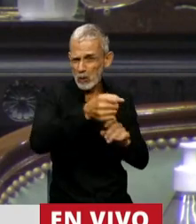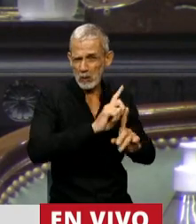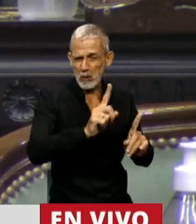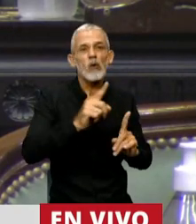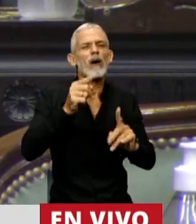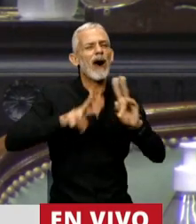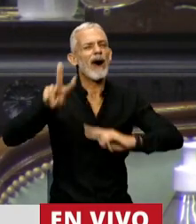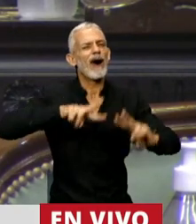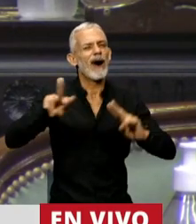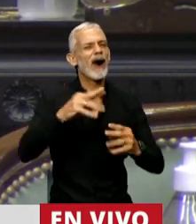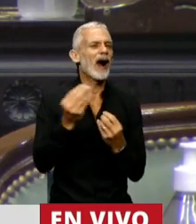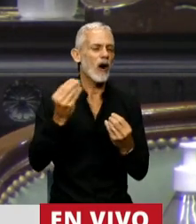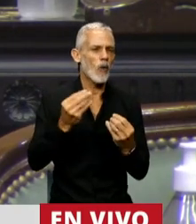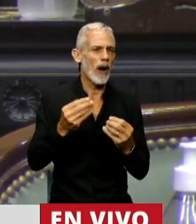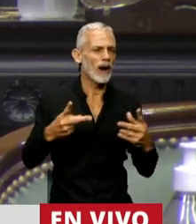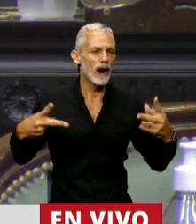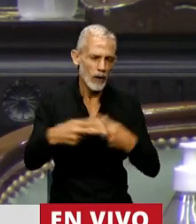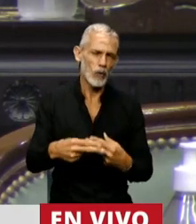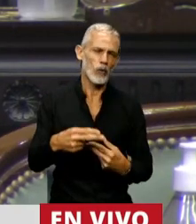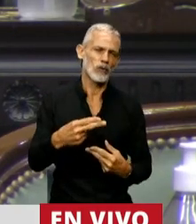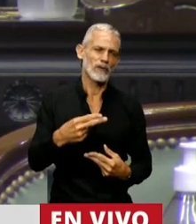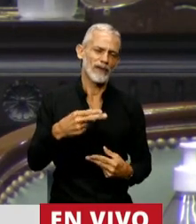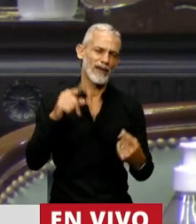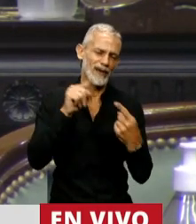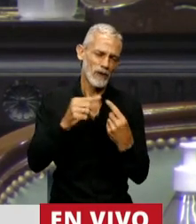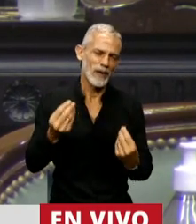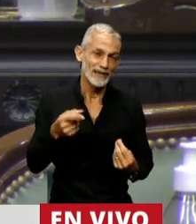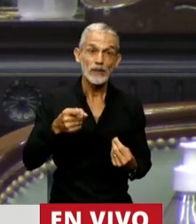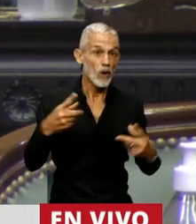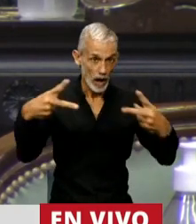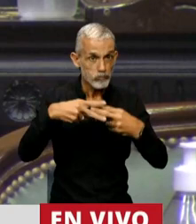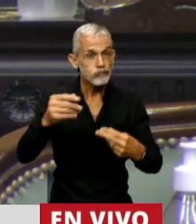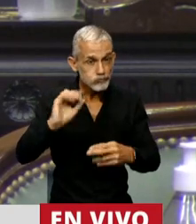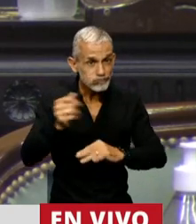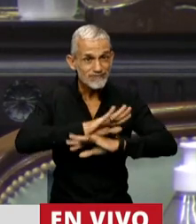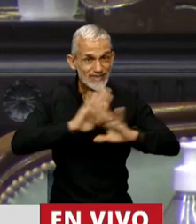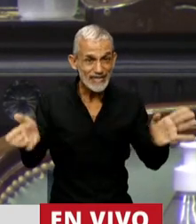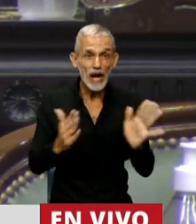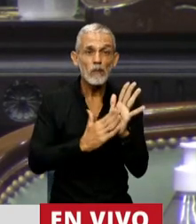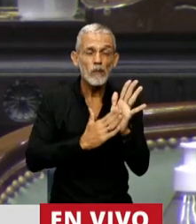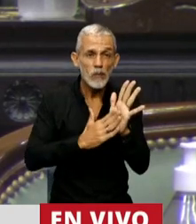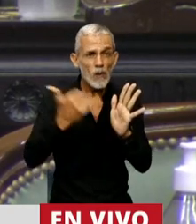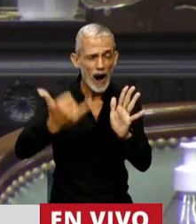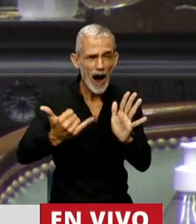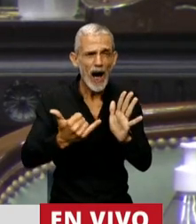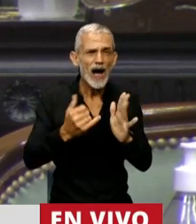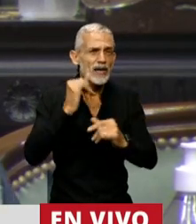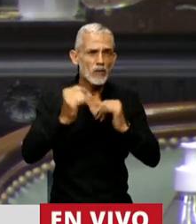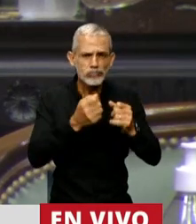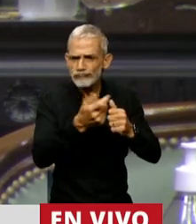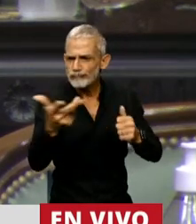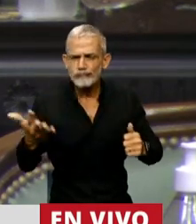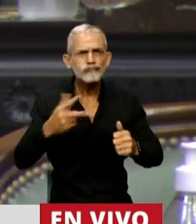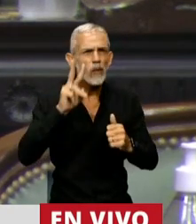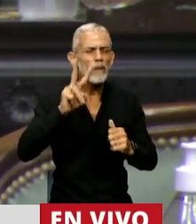se buscaba era generar un ajuste y ese ajuste tuvo lugar. Y lo demuestran los números, los datos. Si